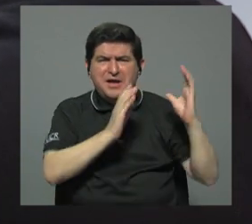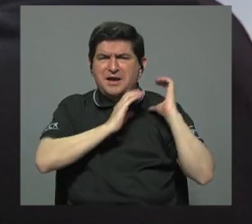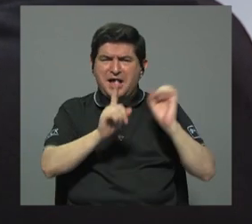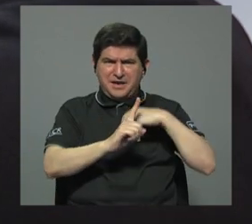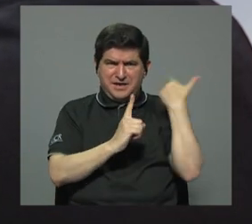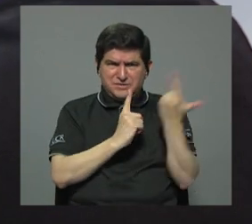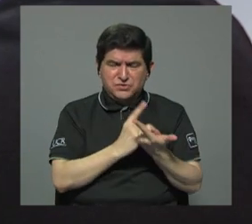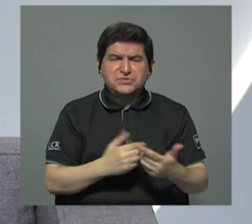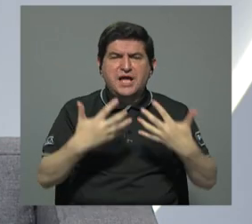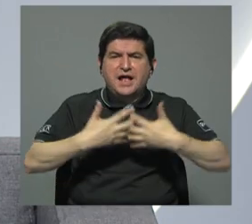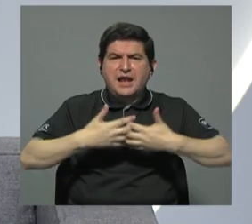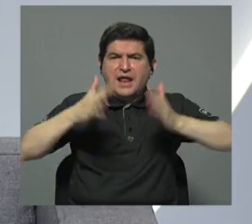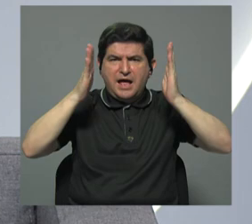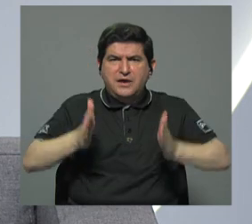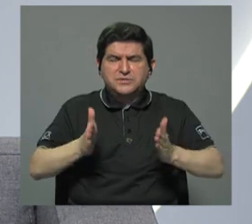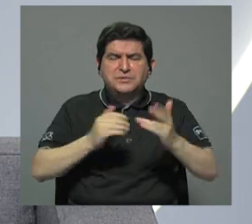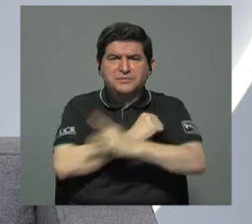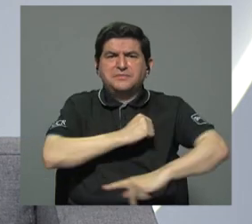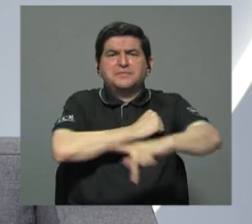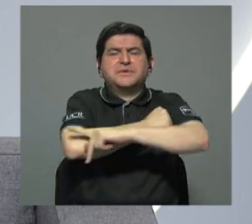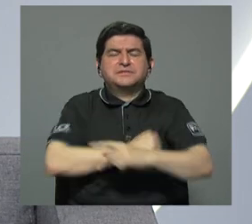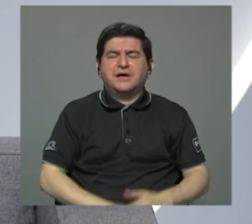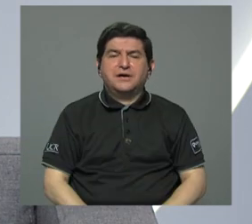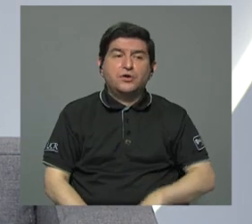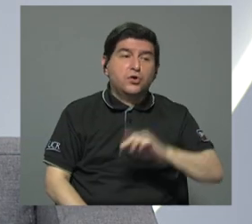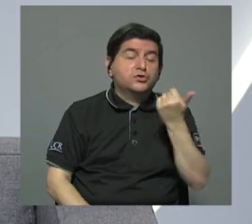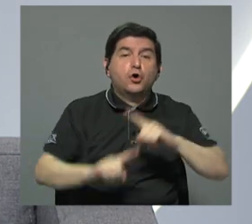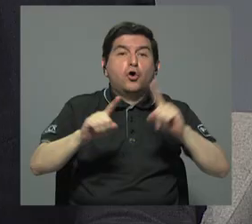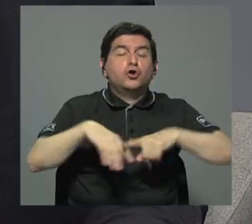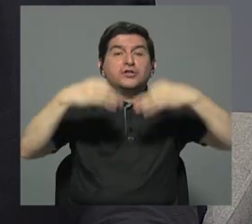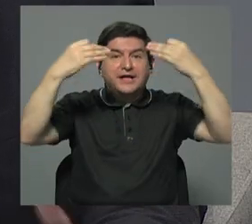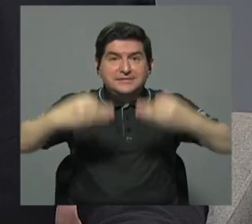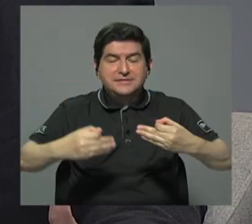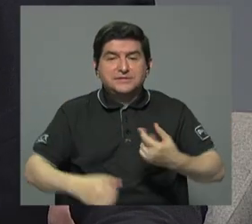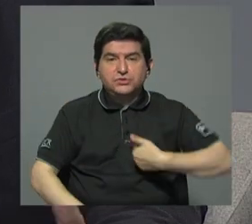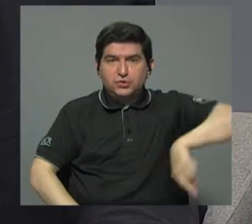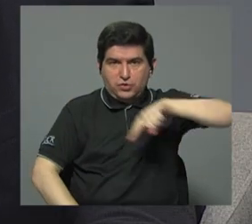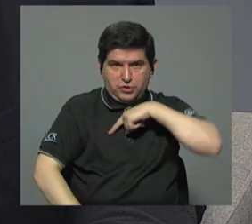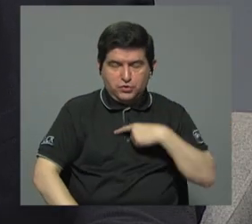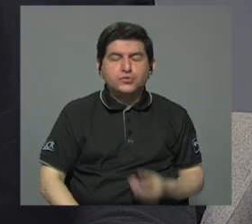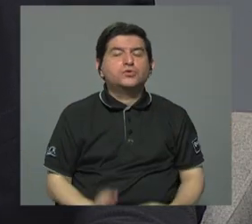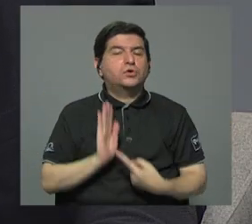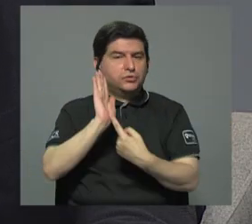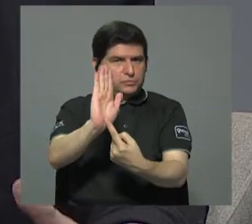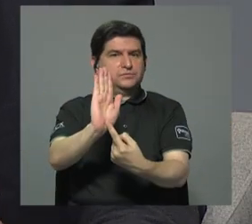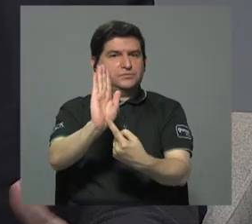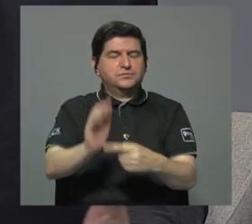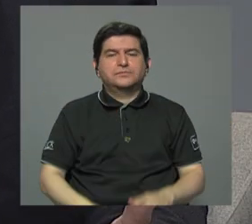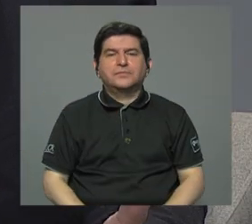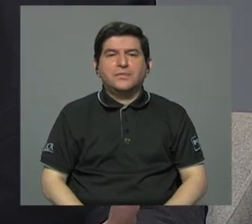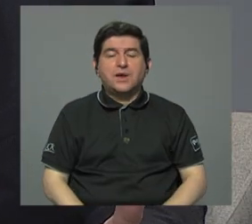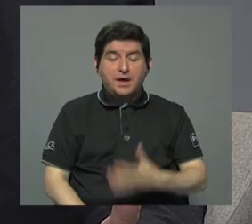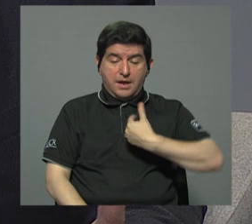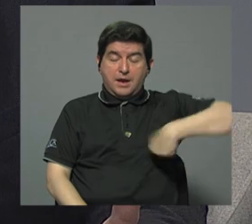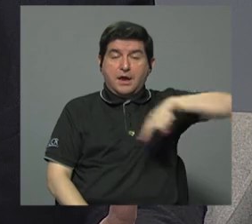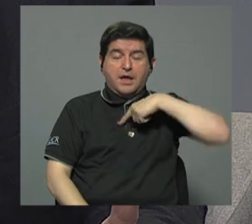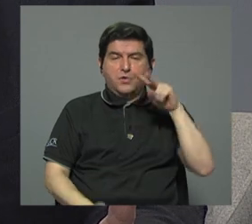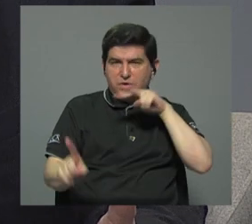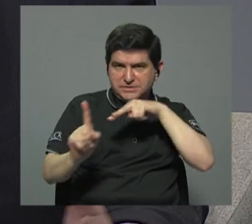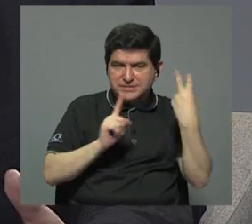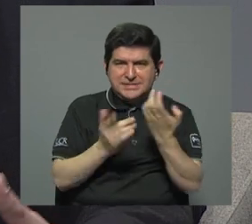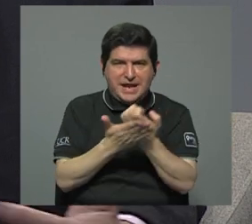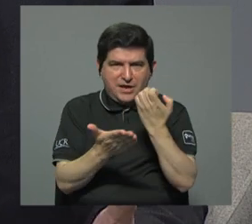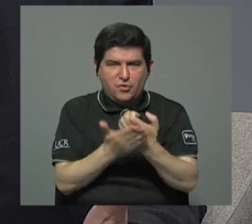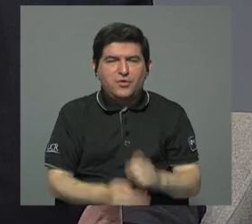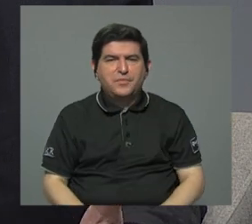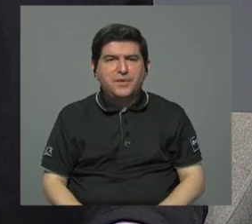gran sector del empresariado de este país. Hay que tomar otra serie de medidas como las que nosotros por lo menos venimos señalando desde nuestra óptica económica, que